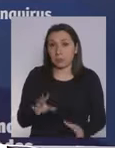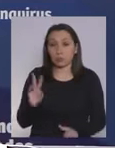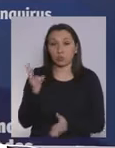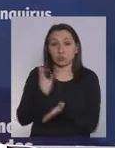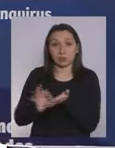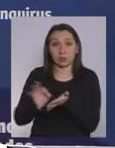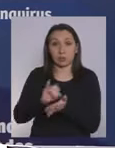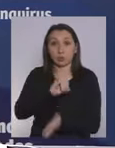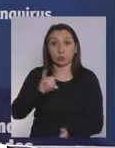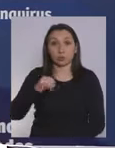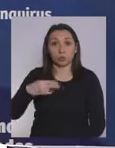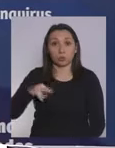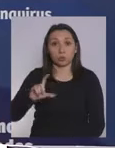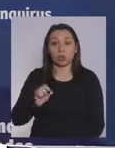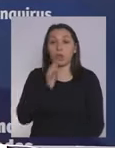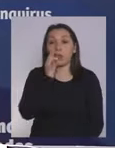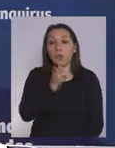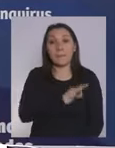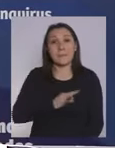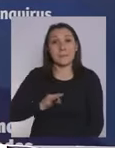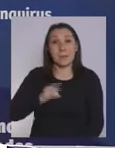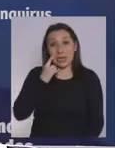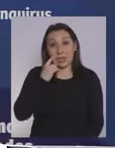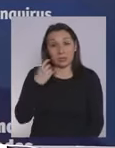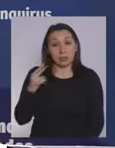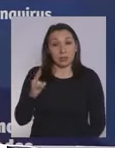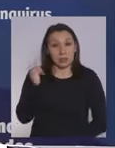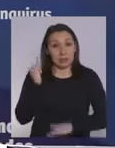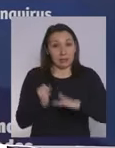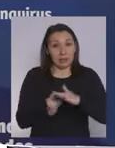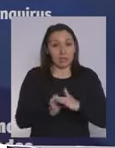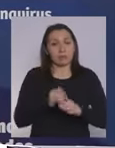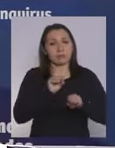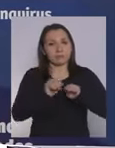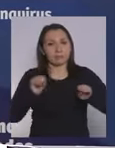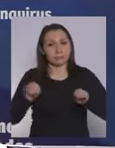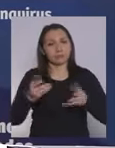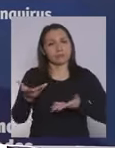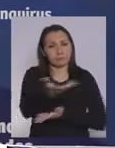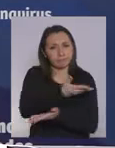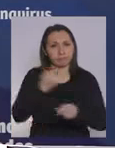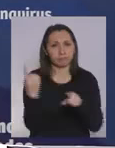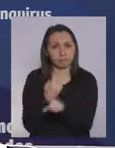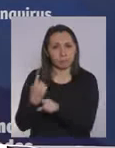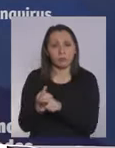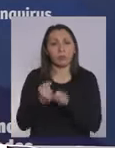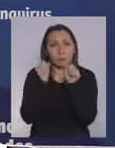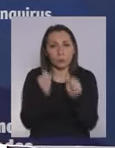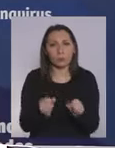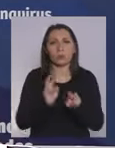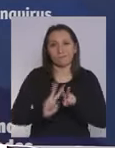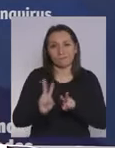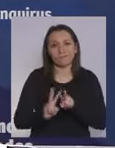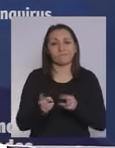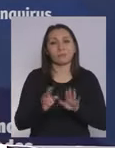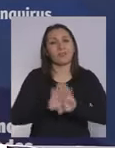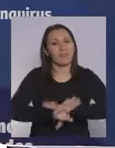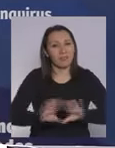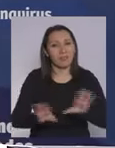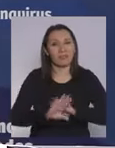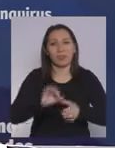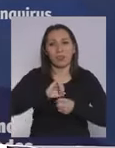subsecretario zúñiga el ministro ha hecho del interior ha hecho un llamado al diálogo a la conversación a deponer